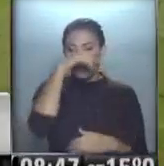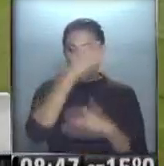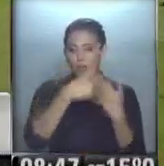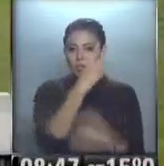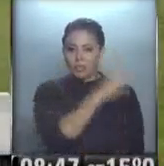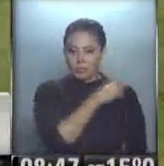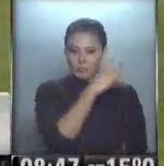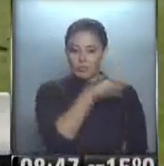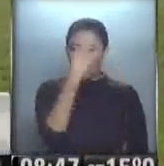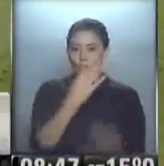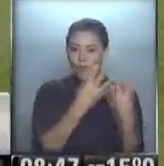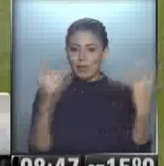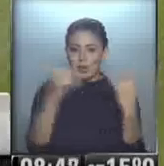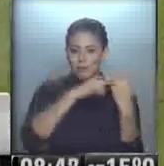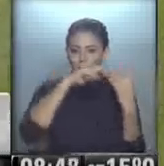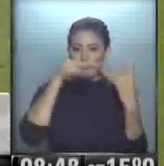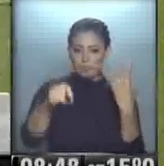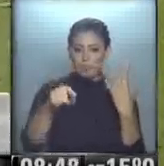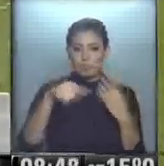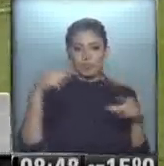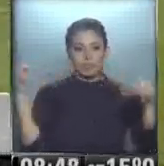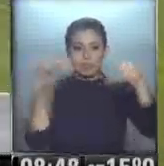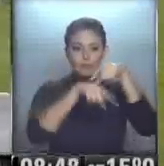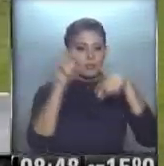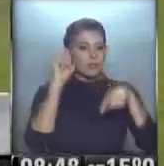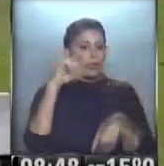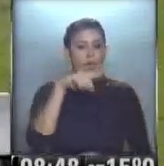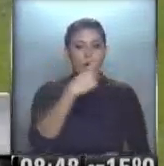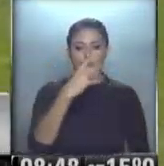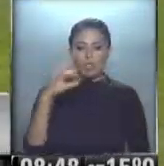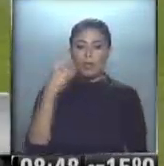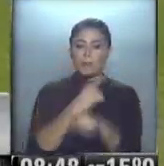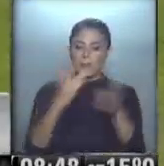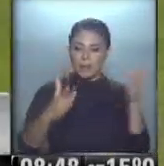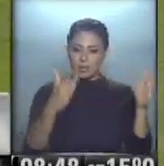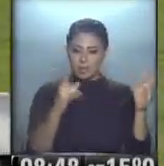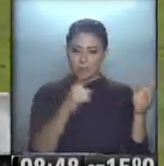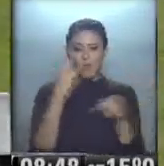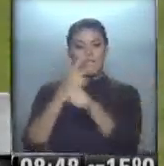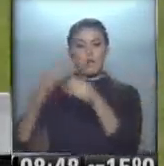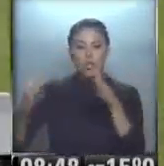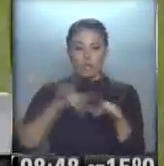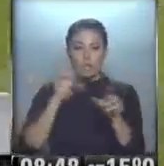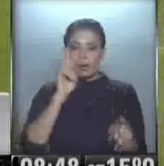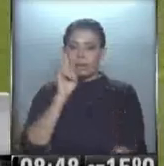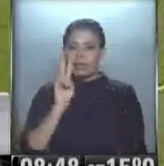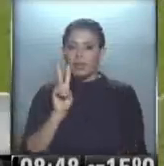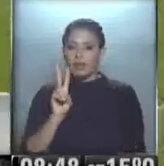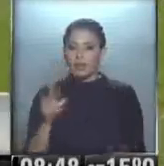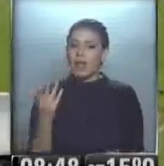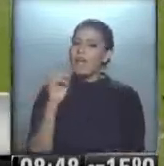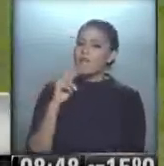estaba en la barrera y ponía el 1 a0 cuando terminaba la primera etapa. En el segundo tiempo, miren este, a